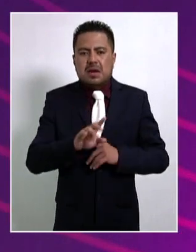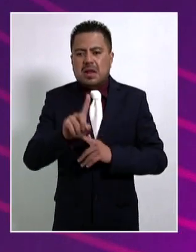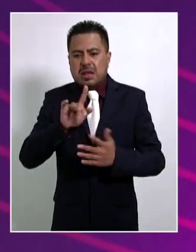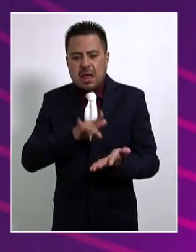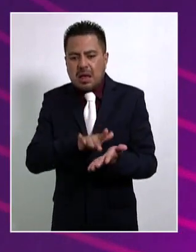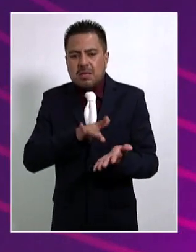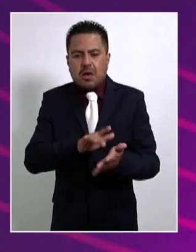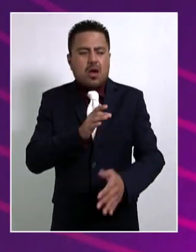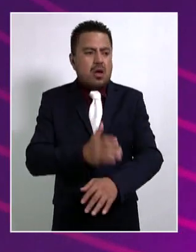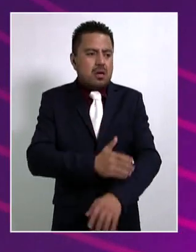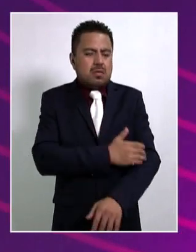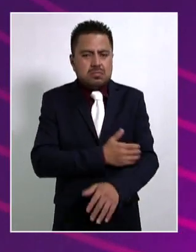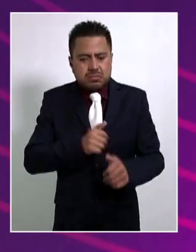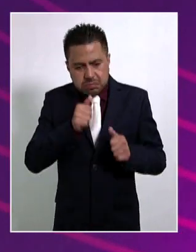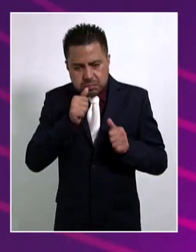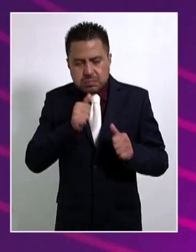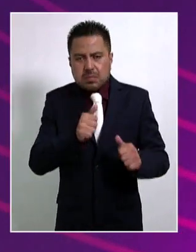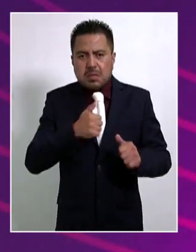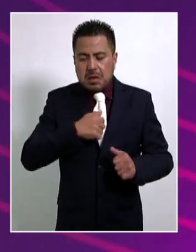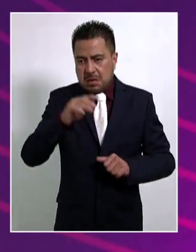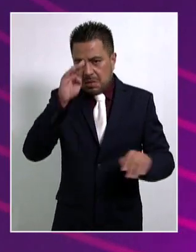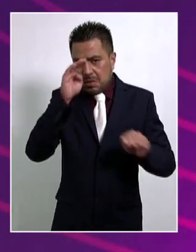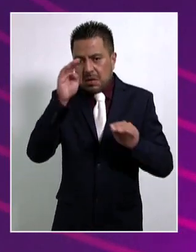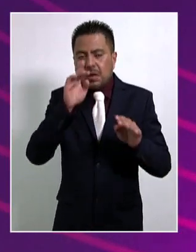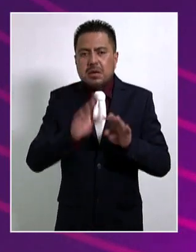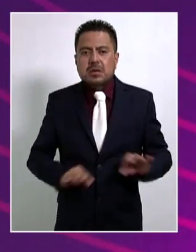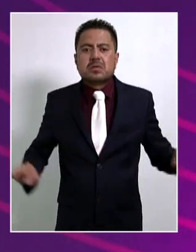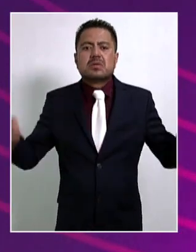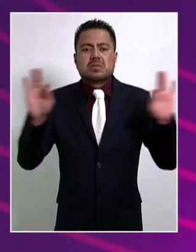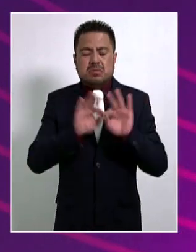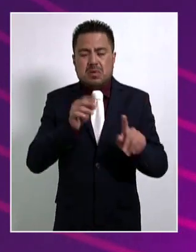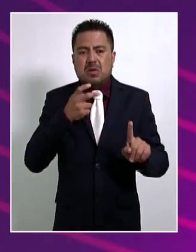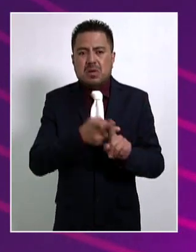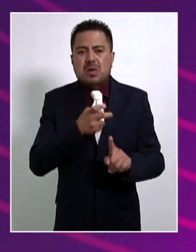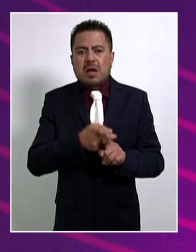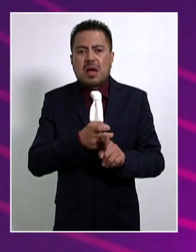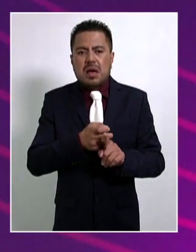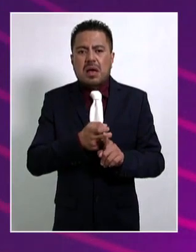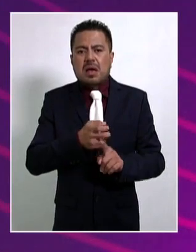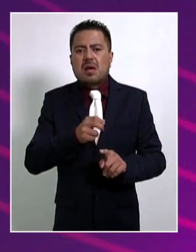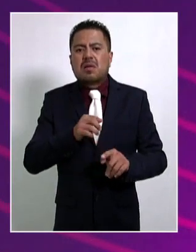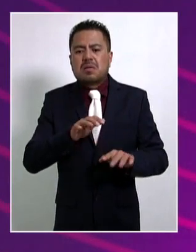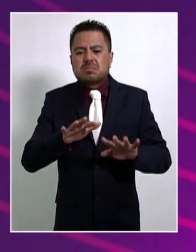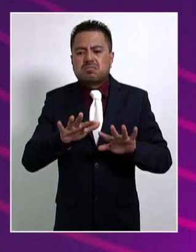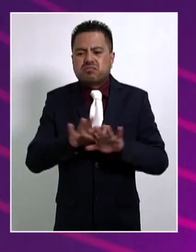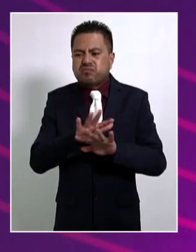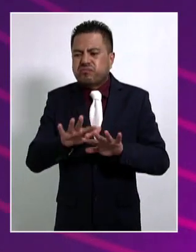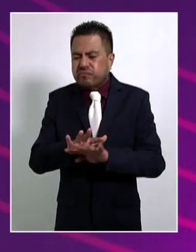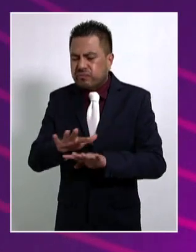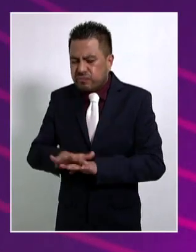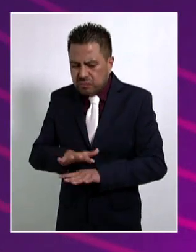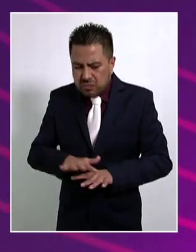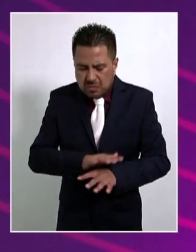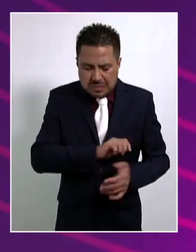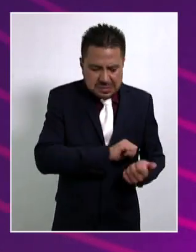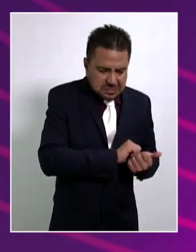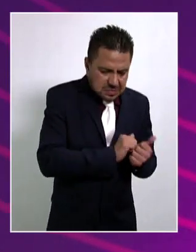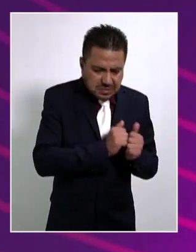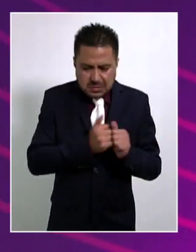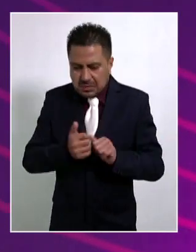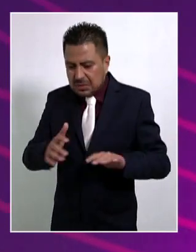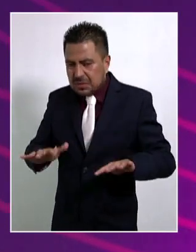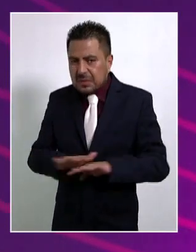y de acompañamiento, porque consideramos que es muy importante. Aquellas transiciones